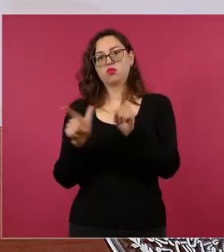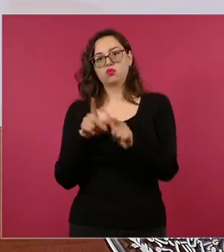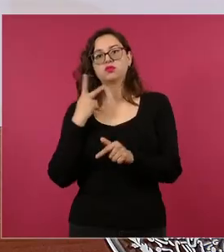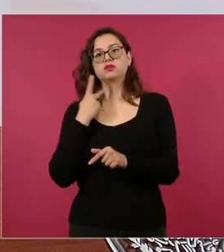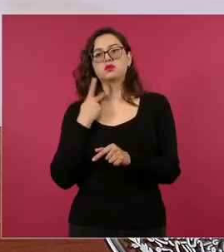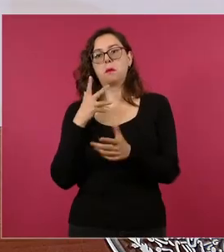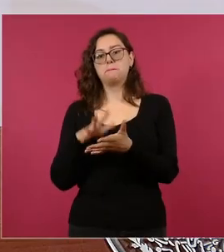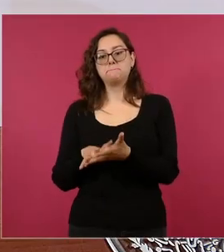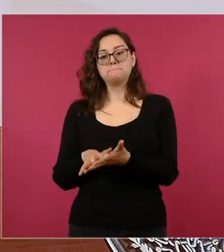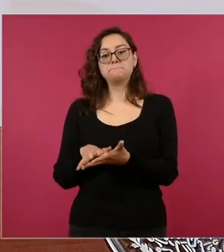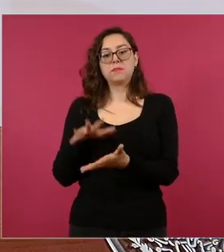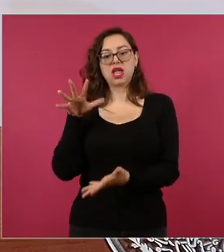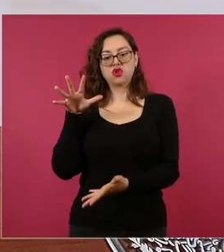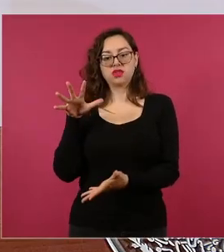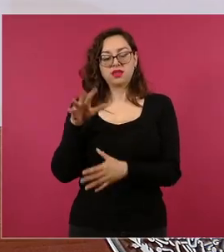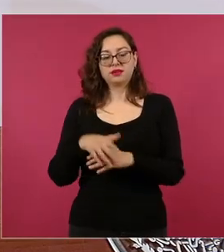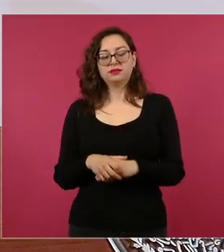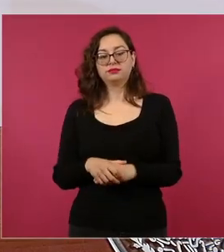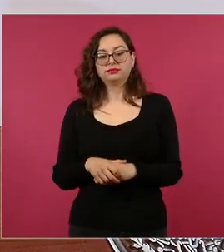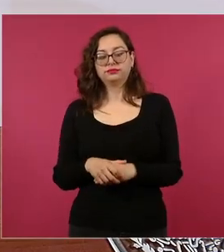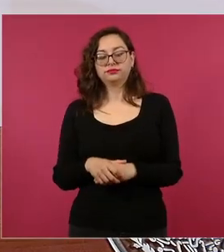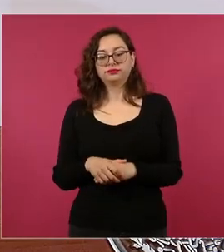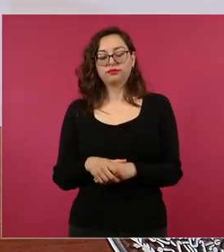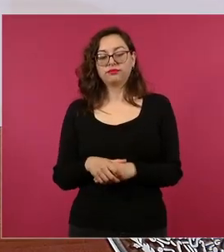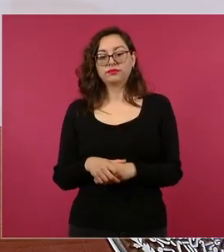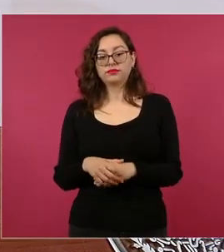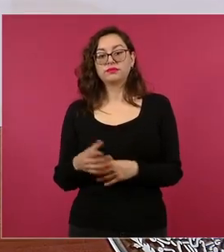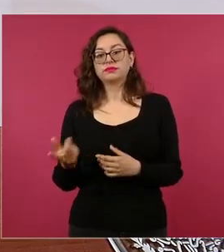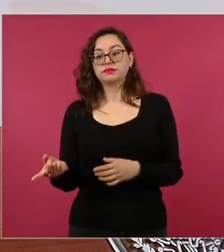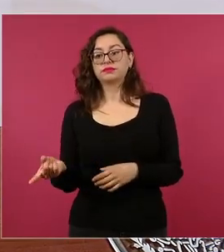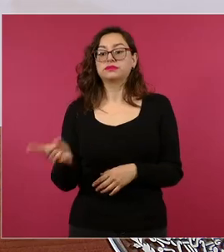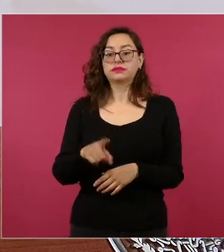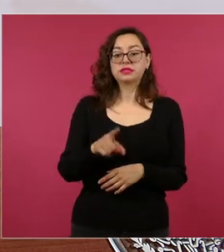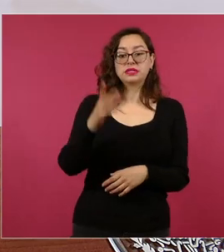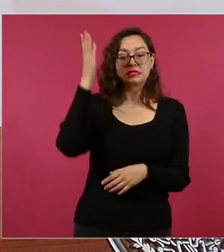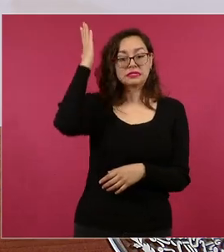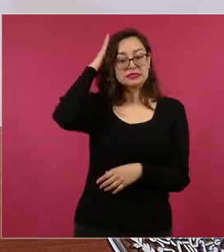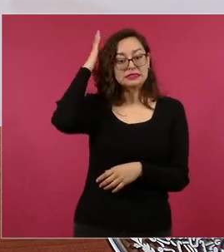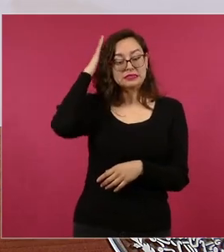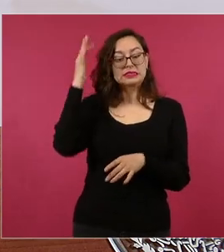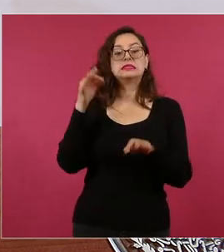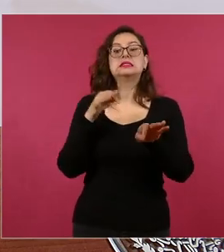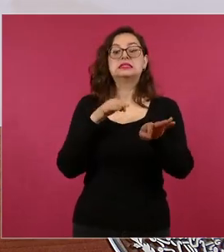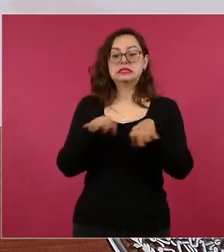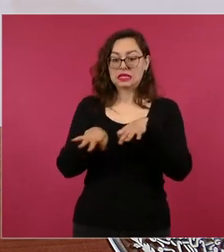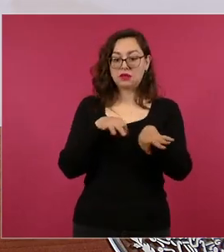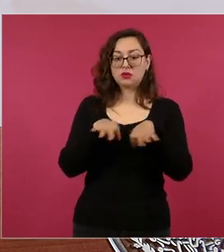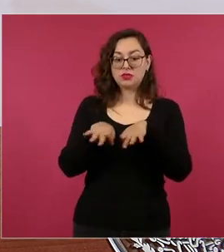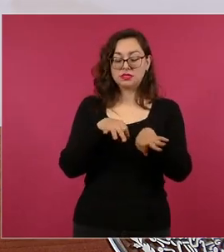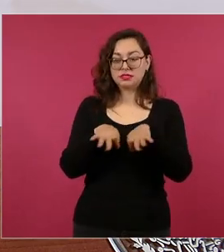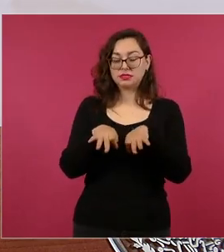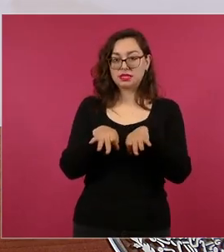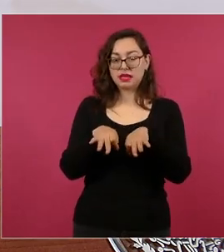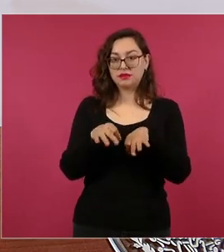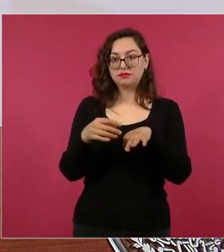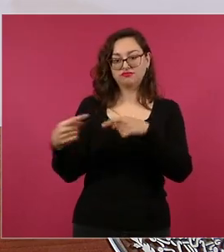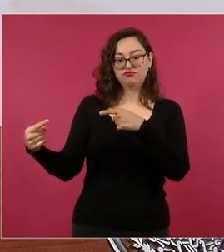Y Corbyn era del Partido Laborista, era el dirigente y estaba en oposición. Entonces se ponen frente a